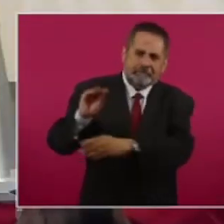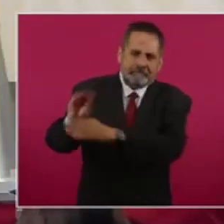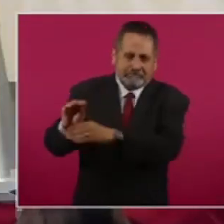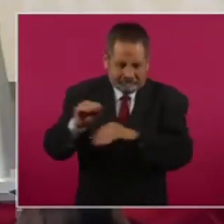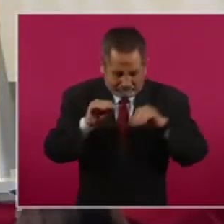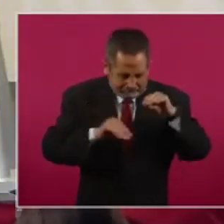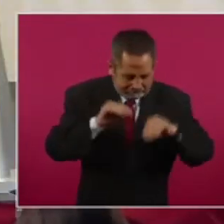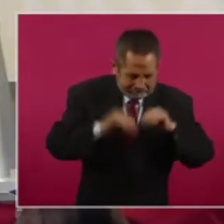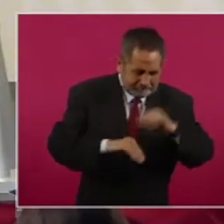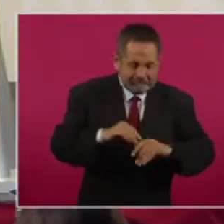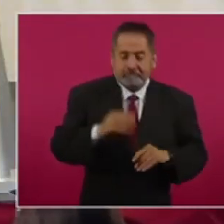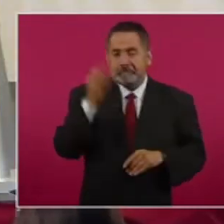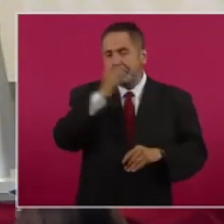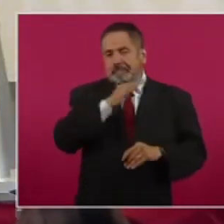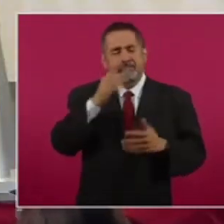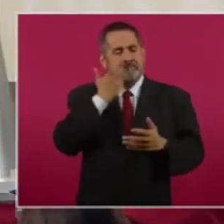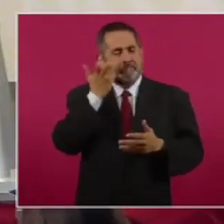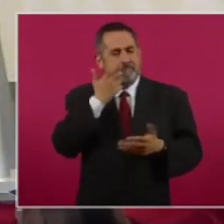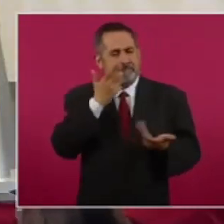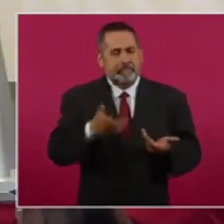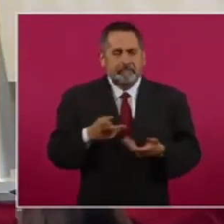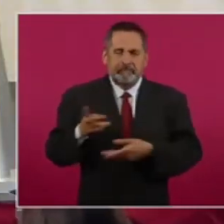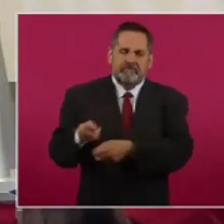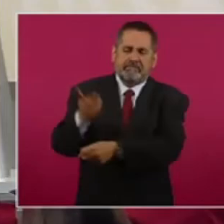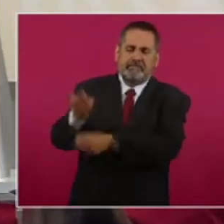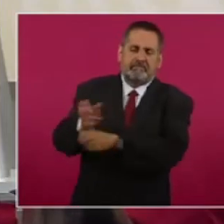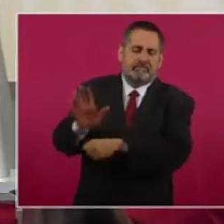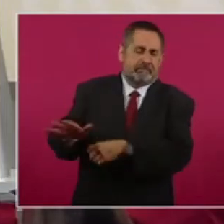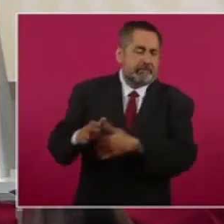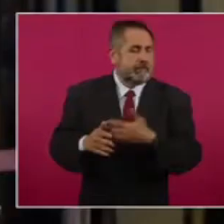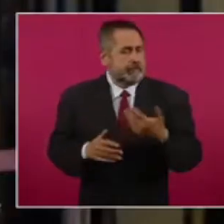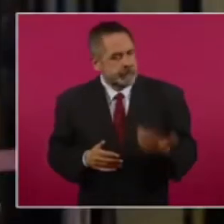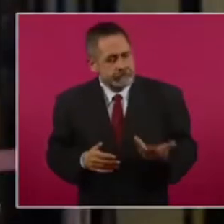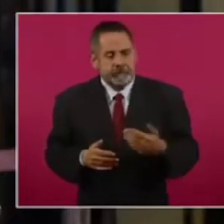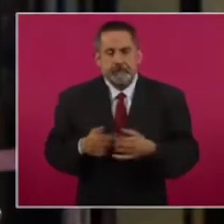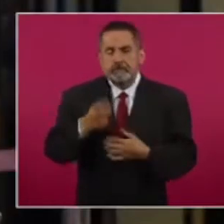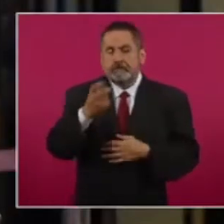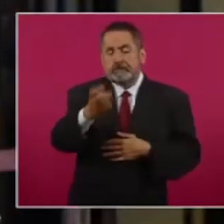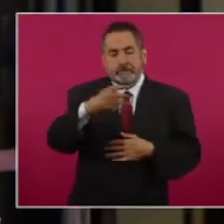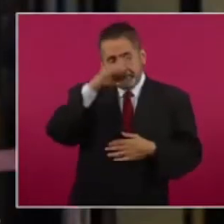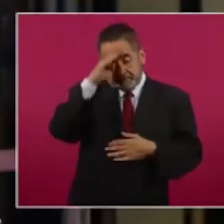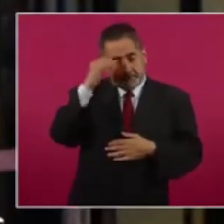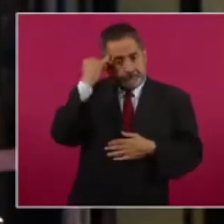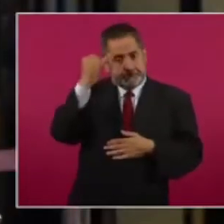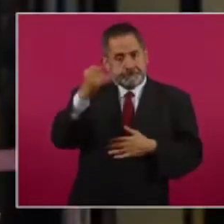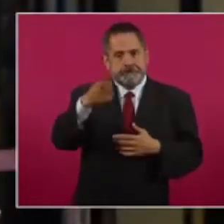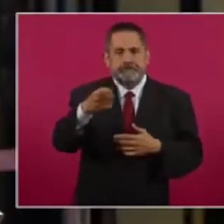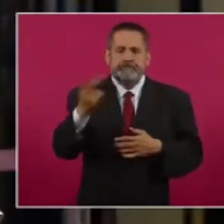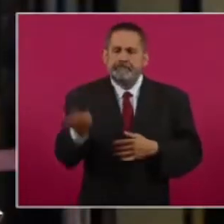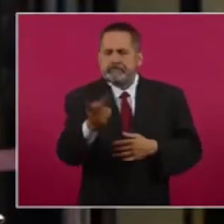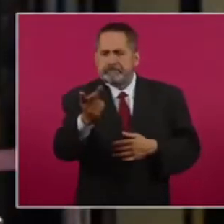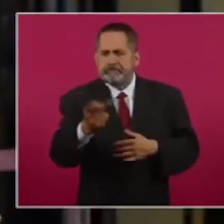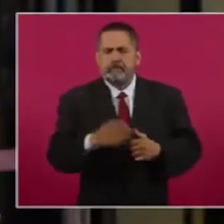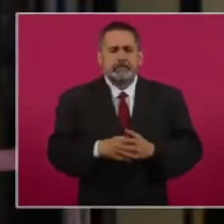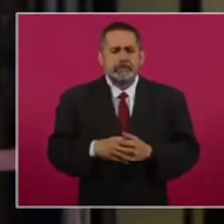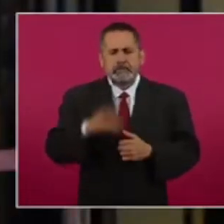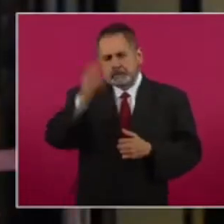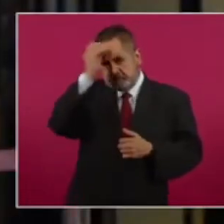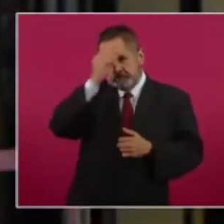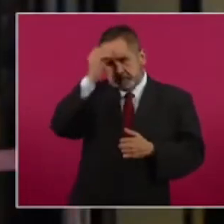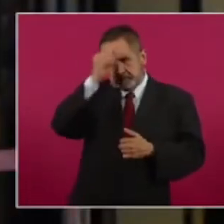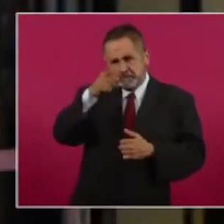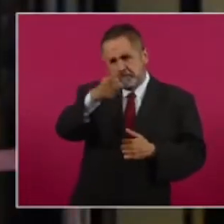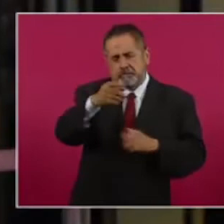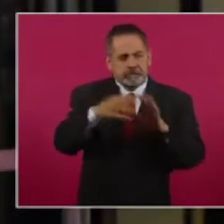los mexicanos, relegándola a un segundo plano. En esta situación, presidente, la pregunta sería: ¿qué opina usted